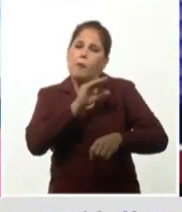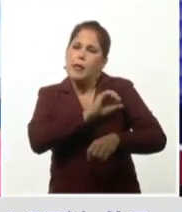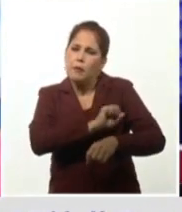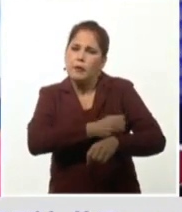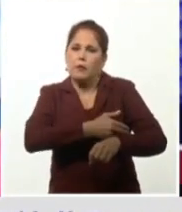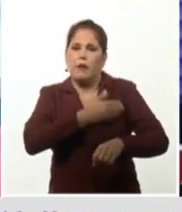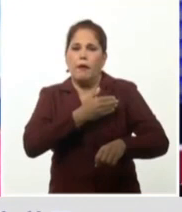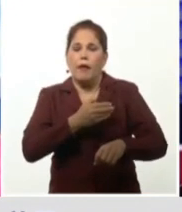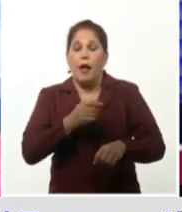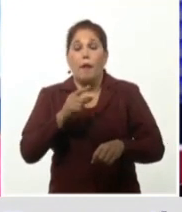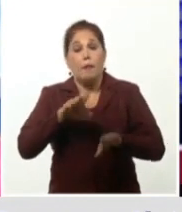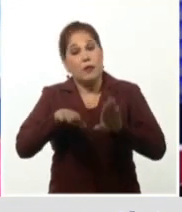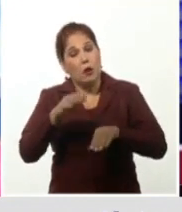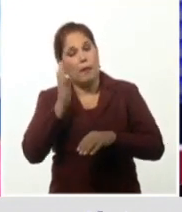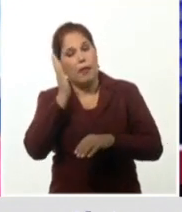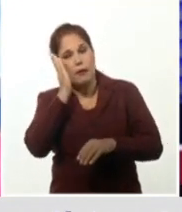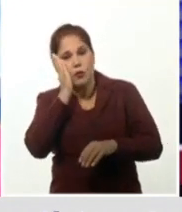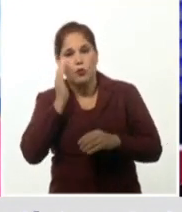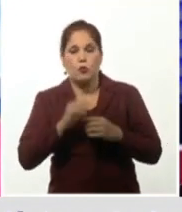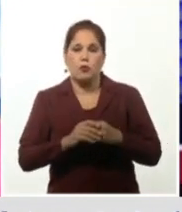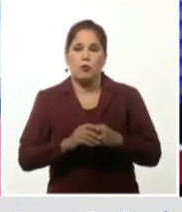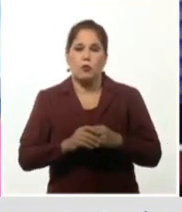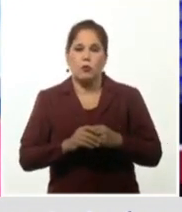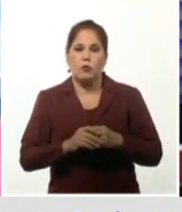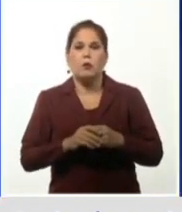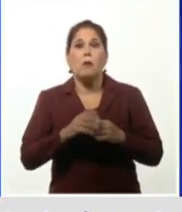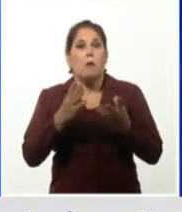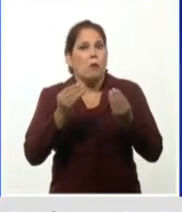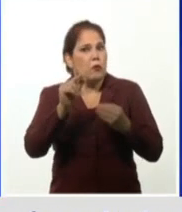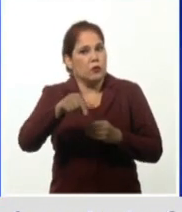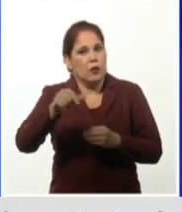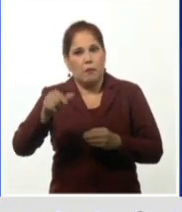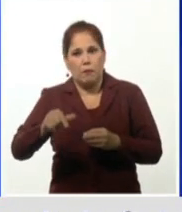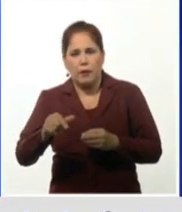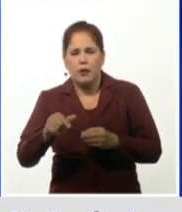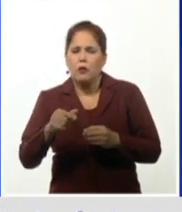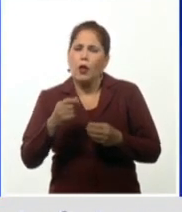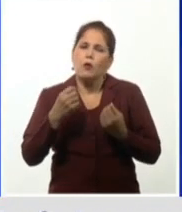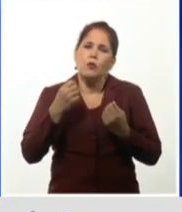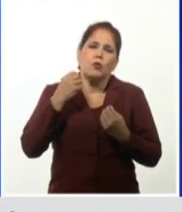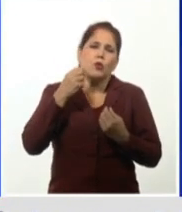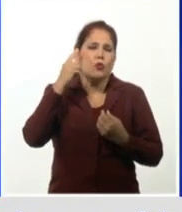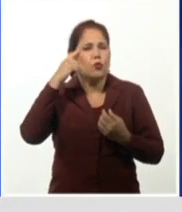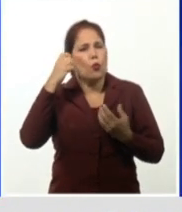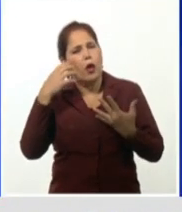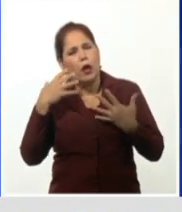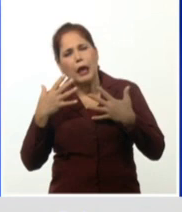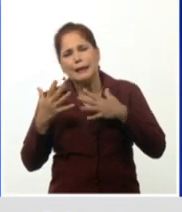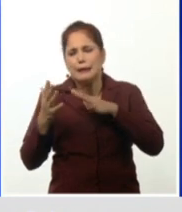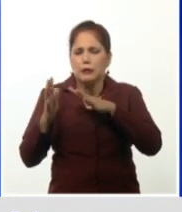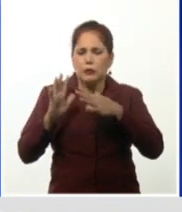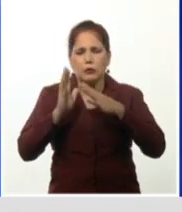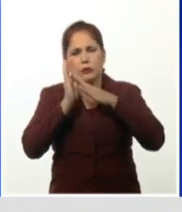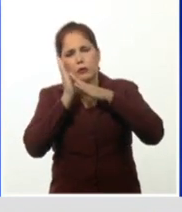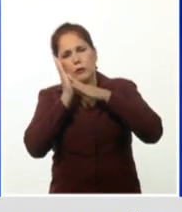que les da sueño, otras personas... Muchas personas, una somnolencia. Es una sensación de somnolencia,